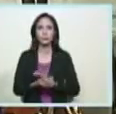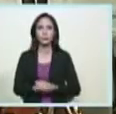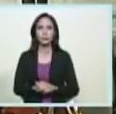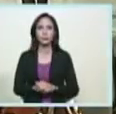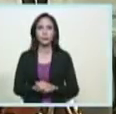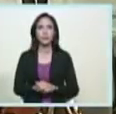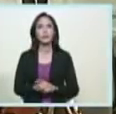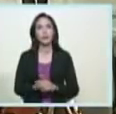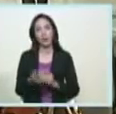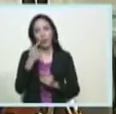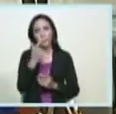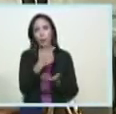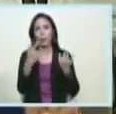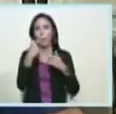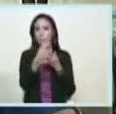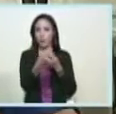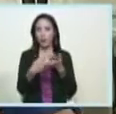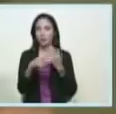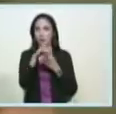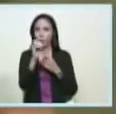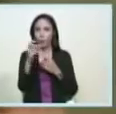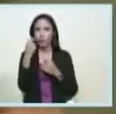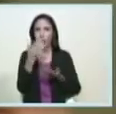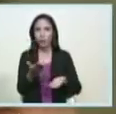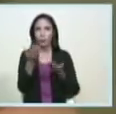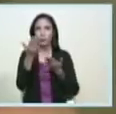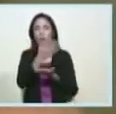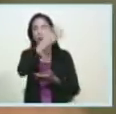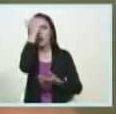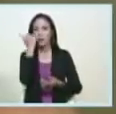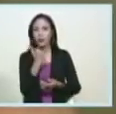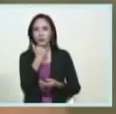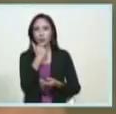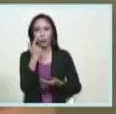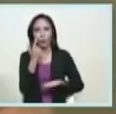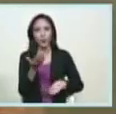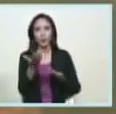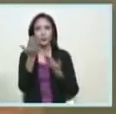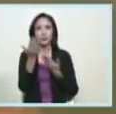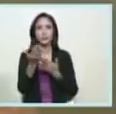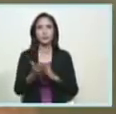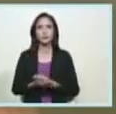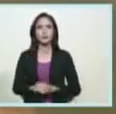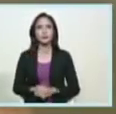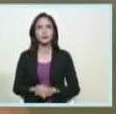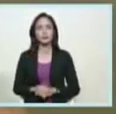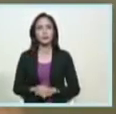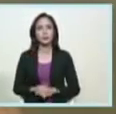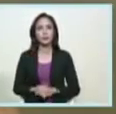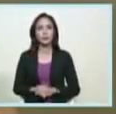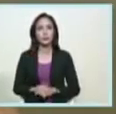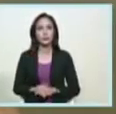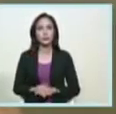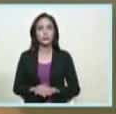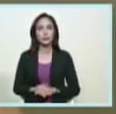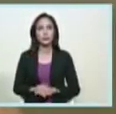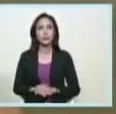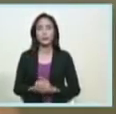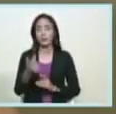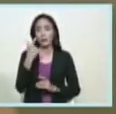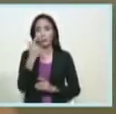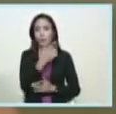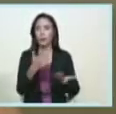el billete de 200 está nuestro generalísimo almirante en jefe gran